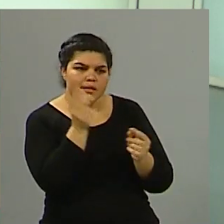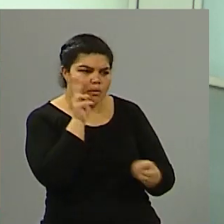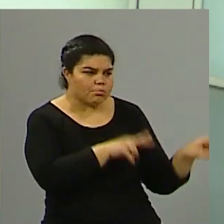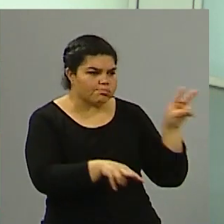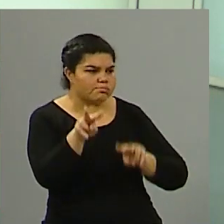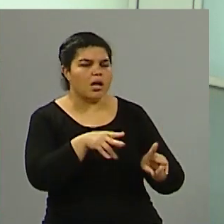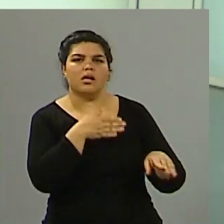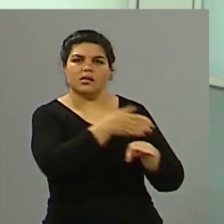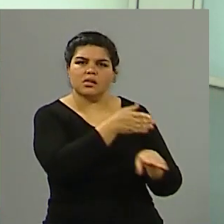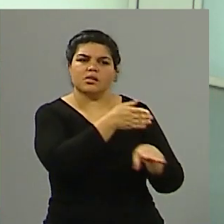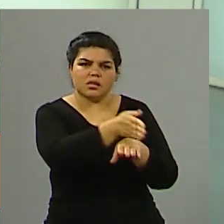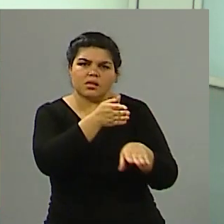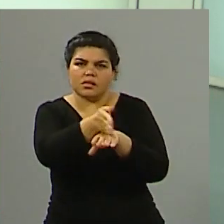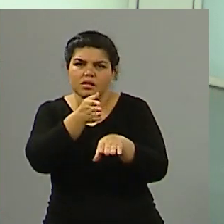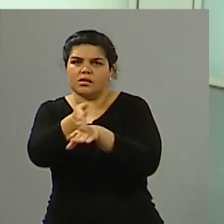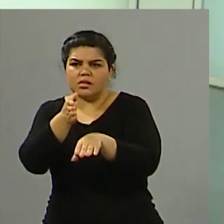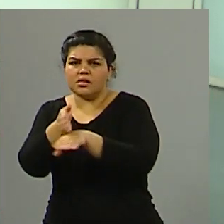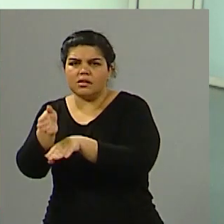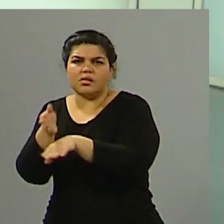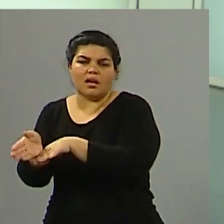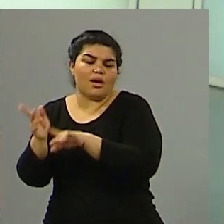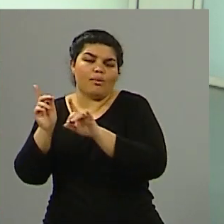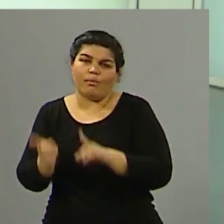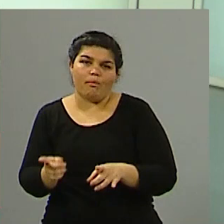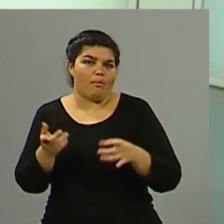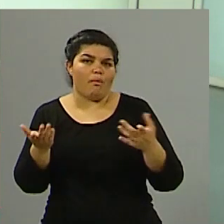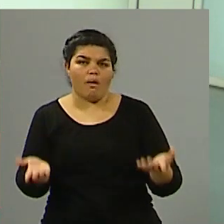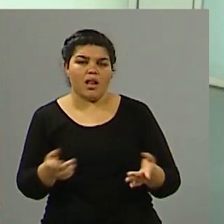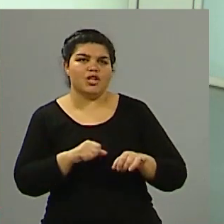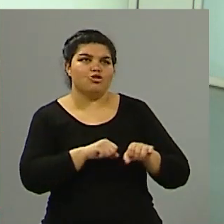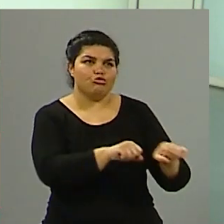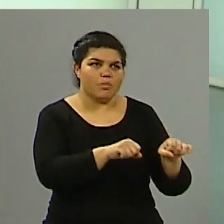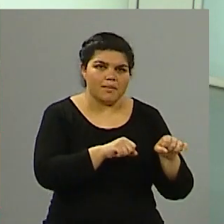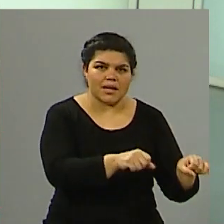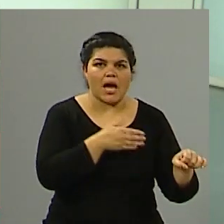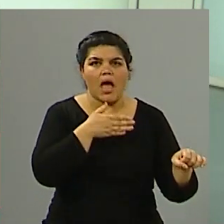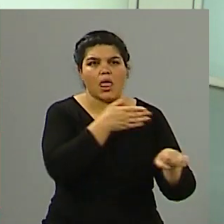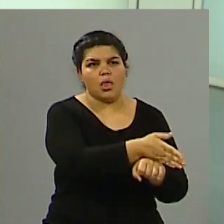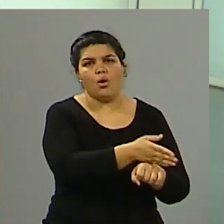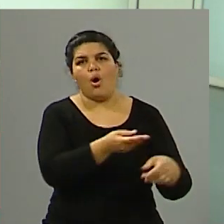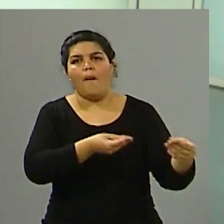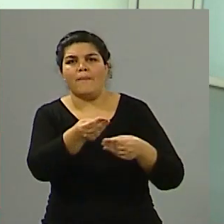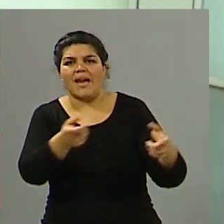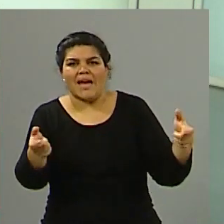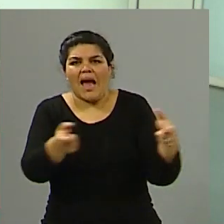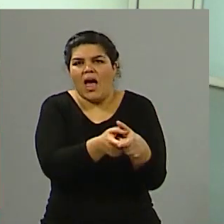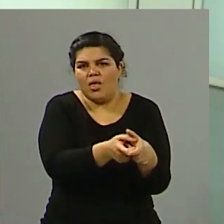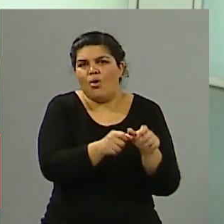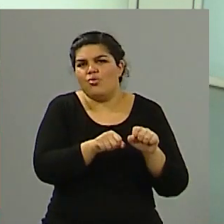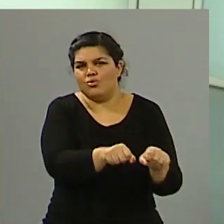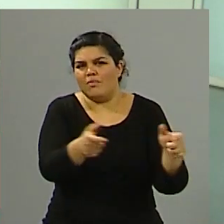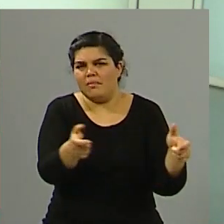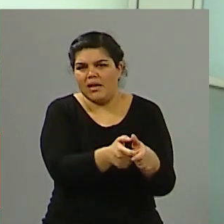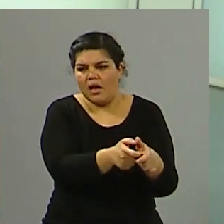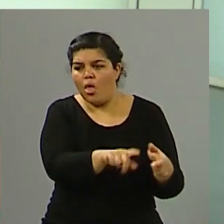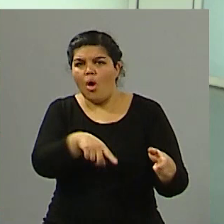extenso y vamos por distintos lugares a comprar, ¿no? Por distintos supermercados, mercaditos más chicos, pero es la realidad, ¿no? Los